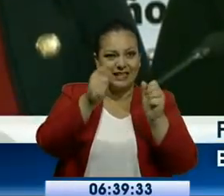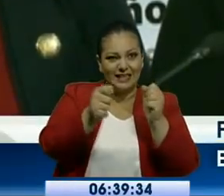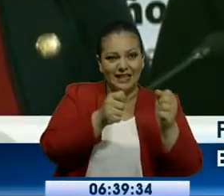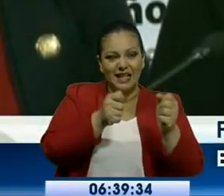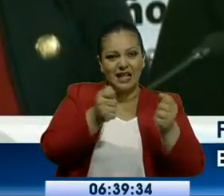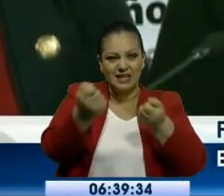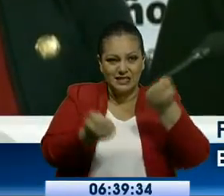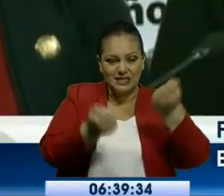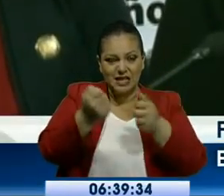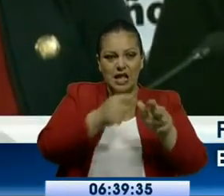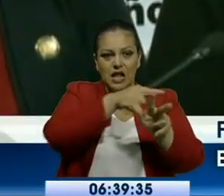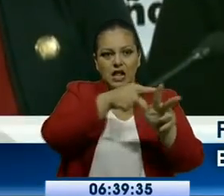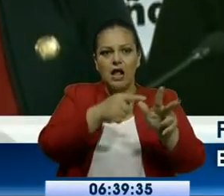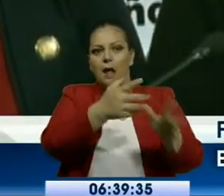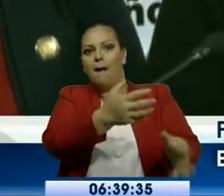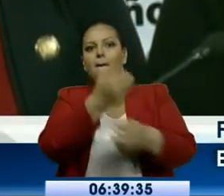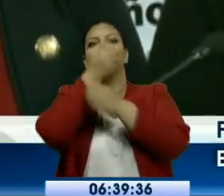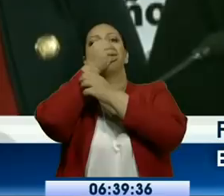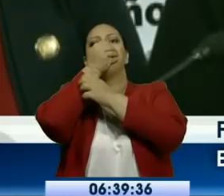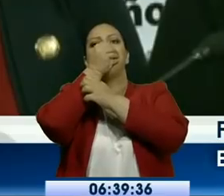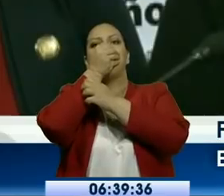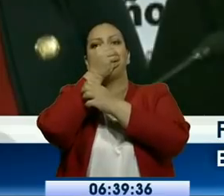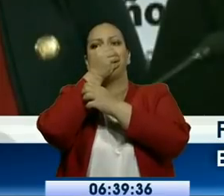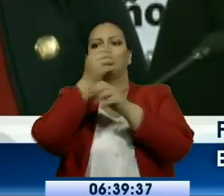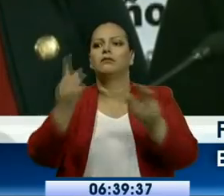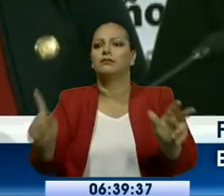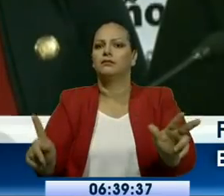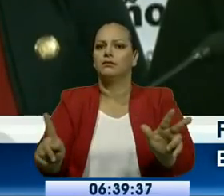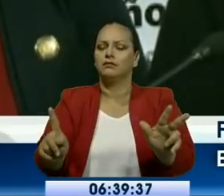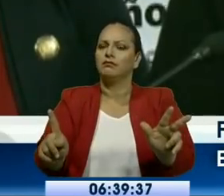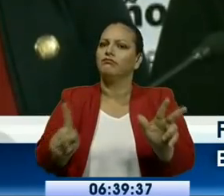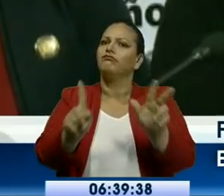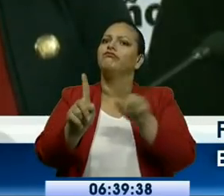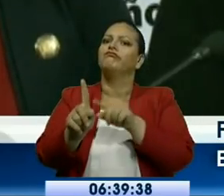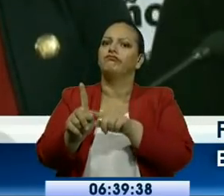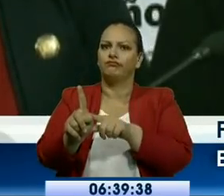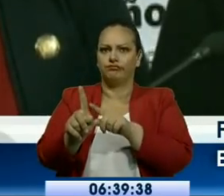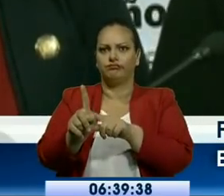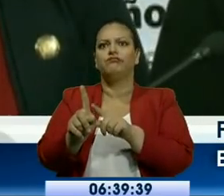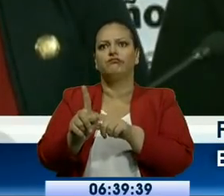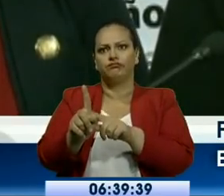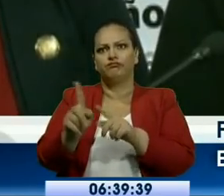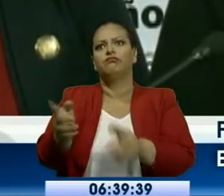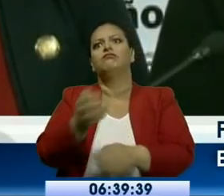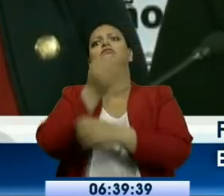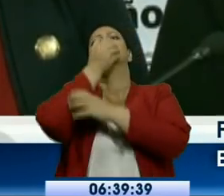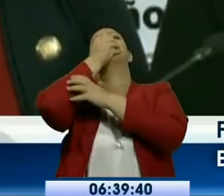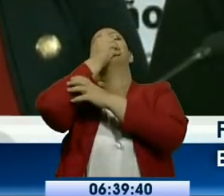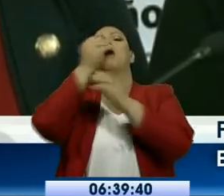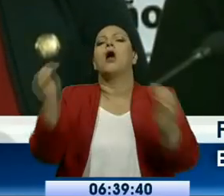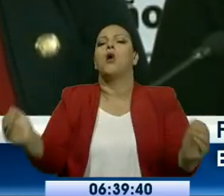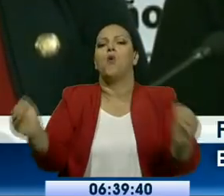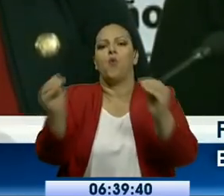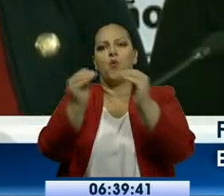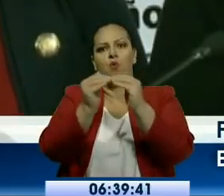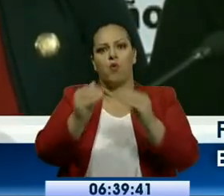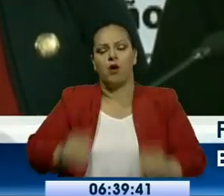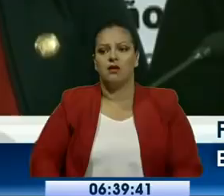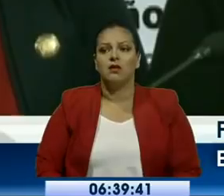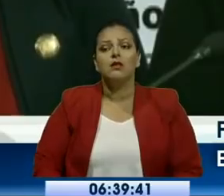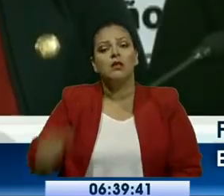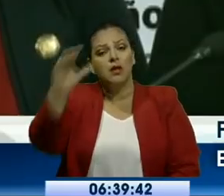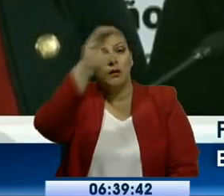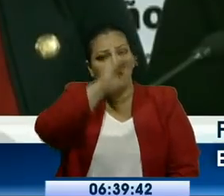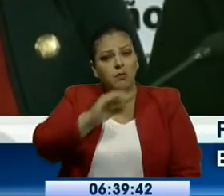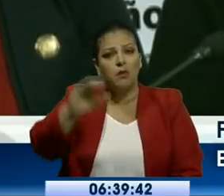mismas características con las cuales hemos tenido que vivir como país frente al conflicto armado permanente